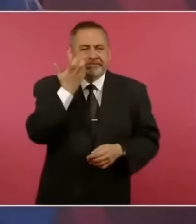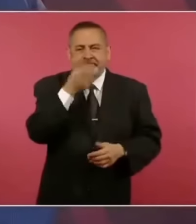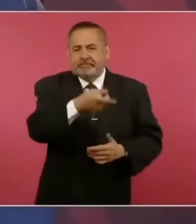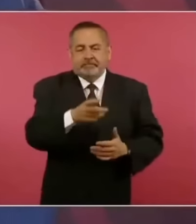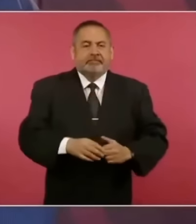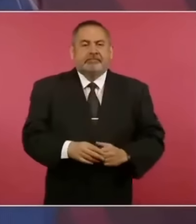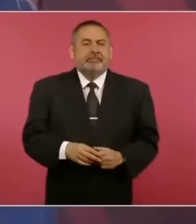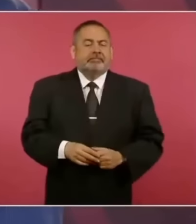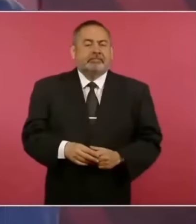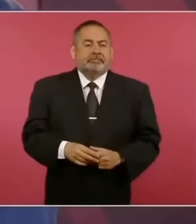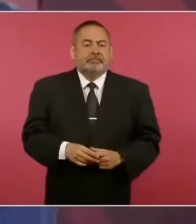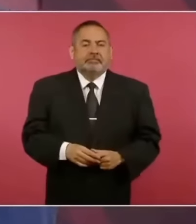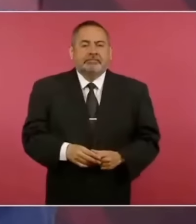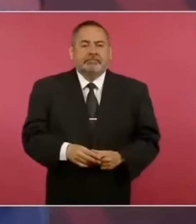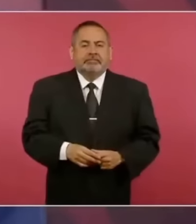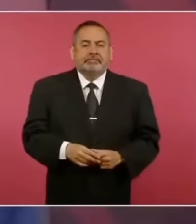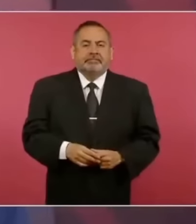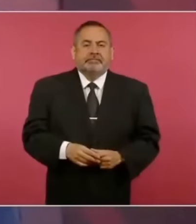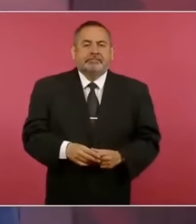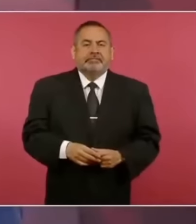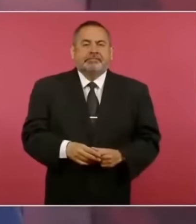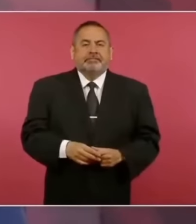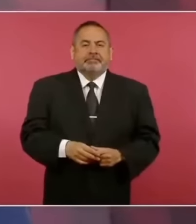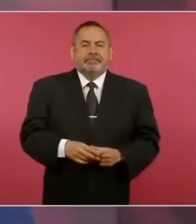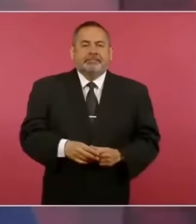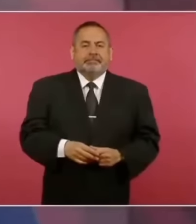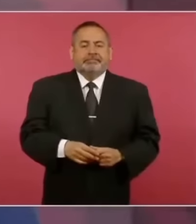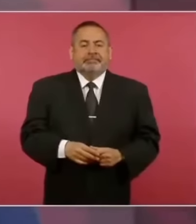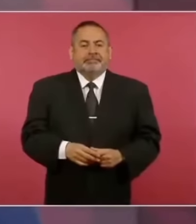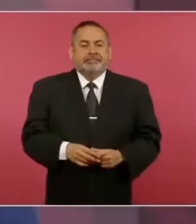es como un